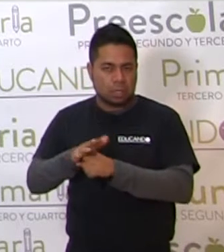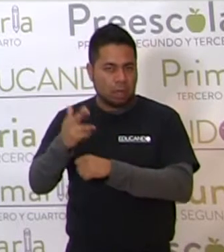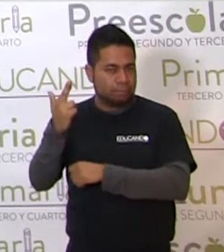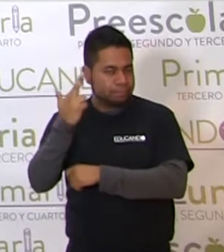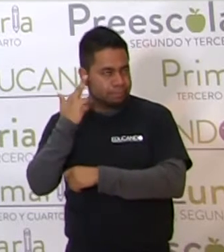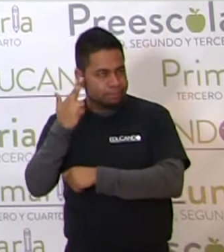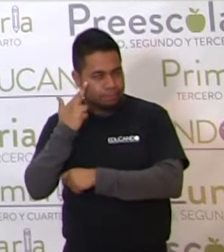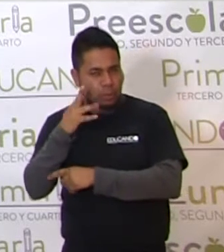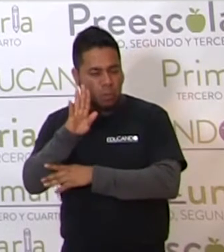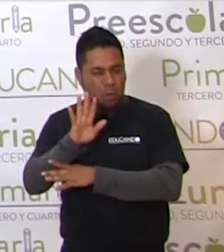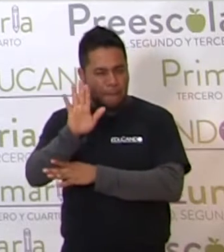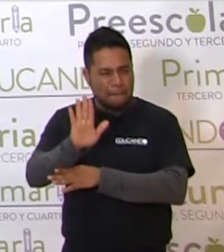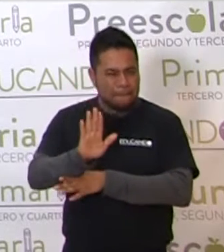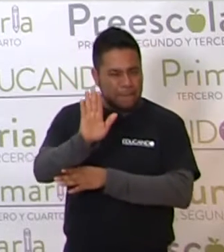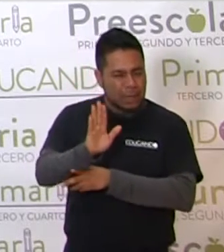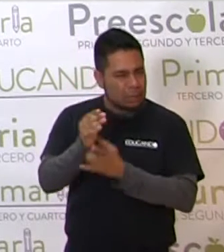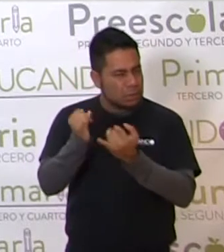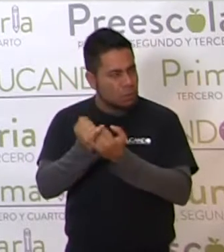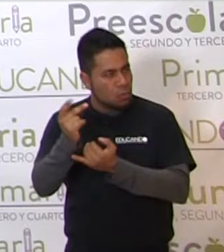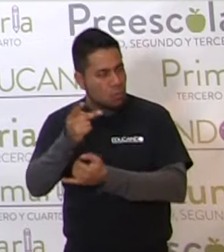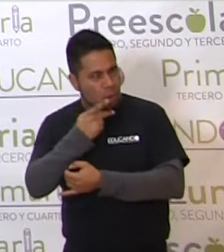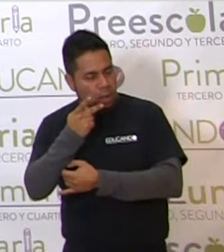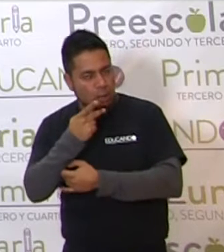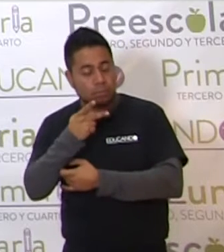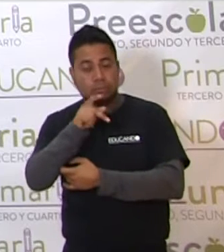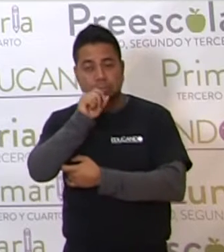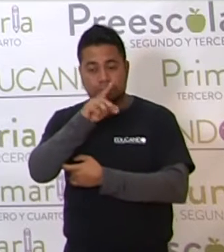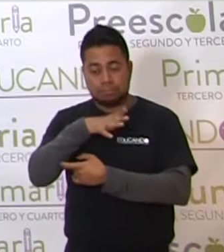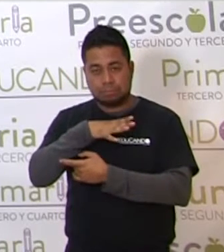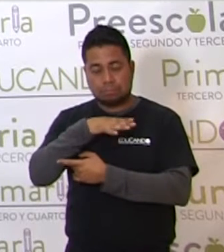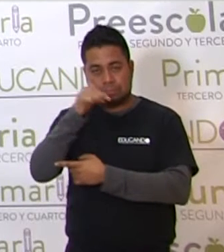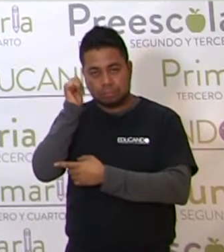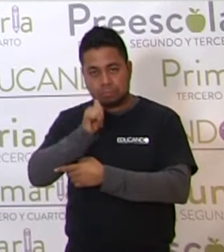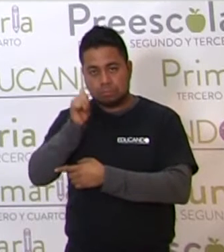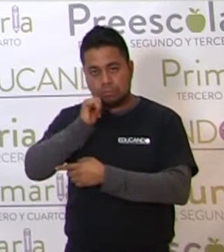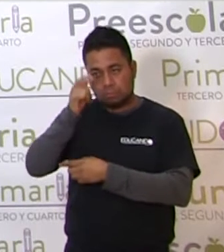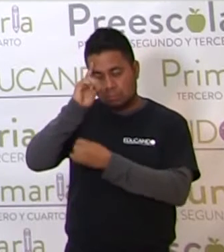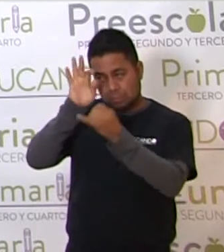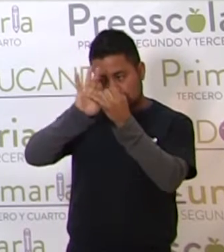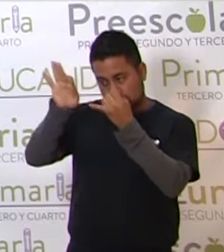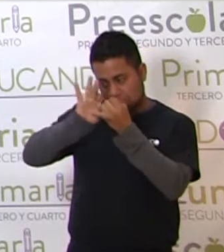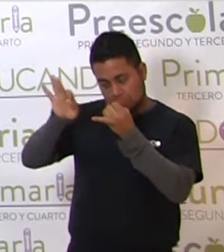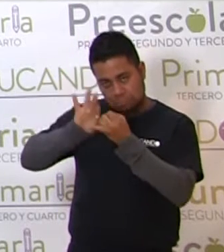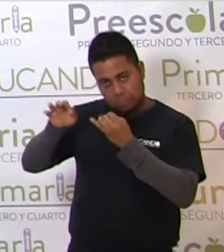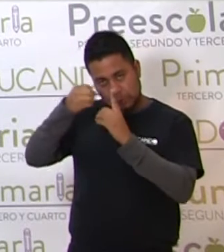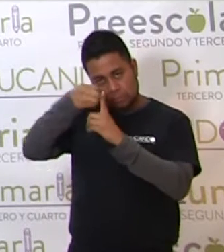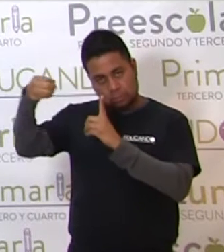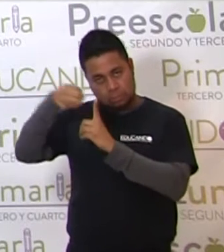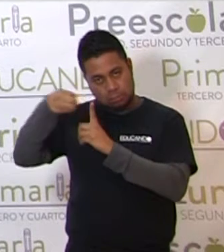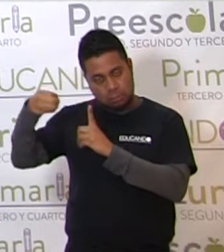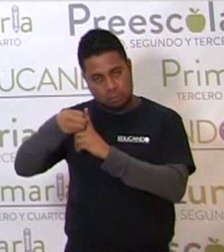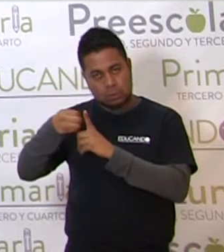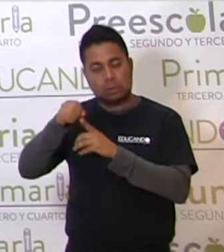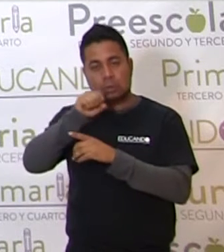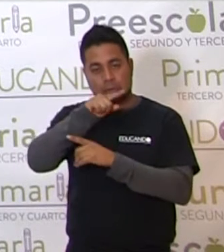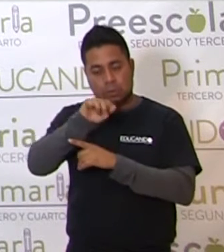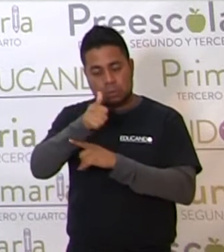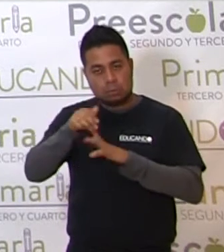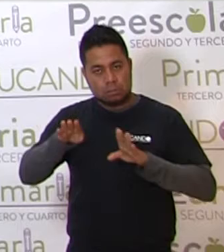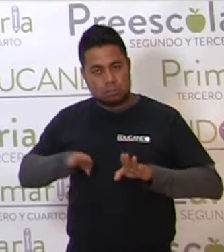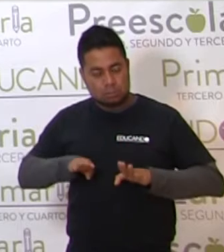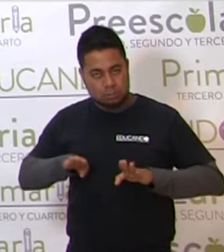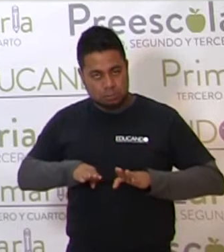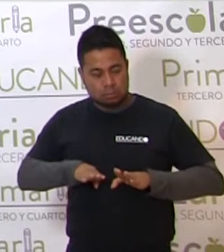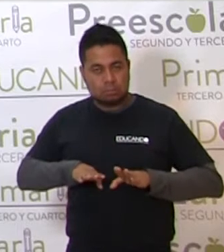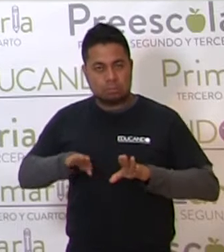sumamente parecido también vamos a encontrarla siempre en la parte final de los versos y como otra característica a